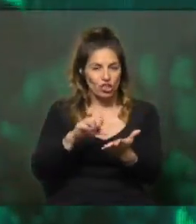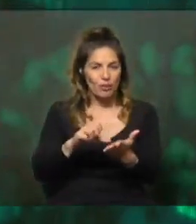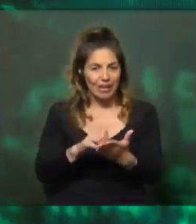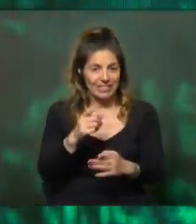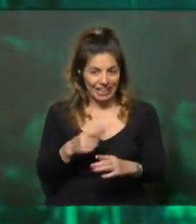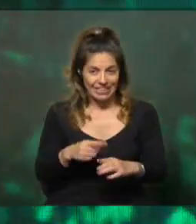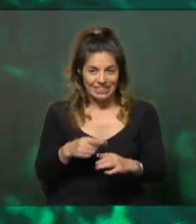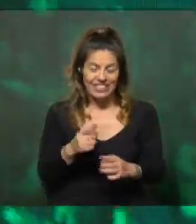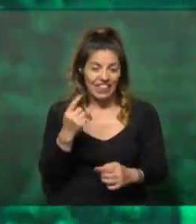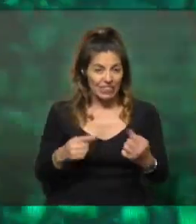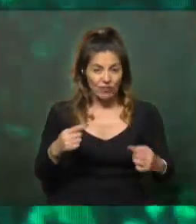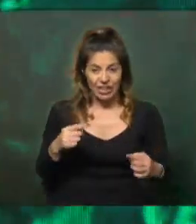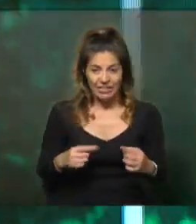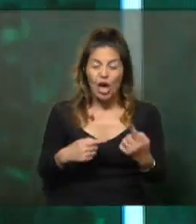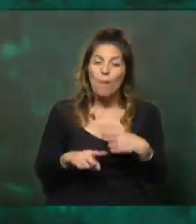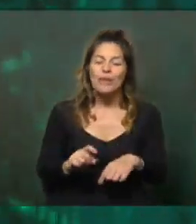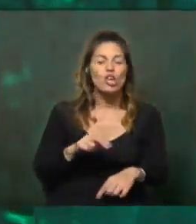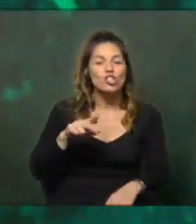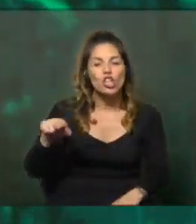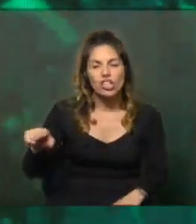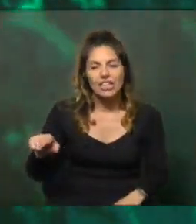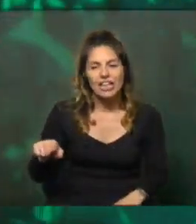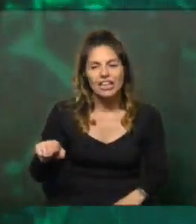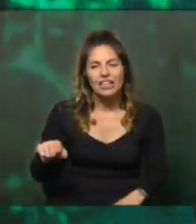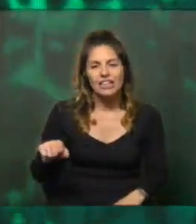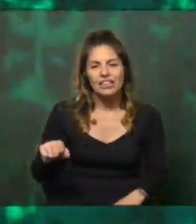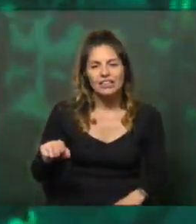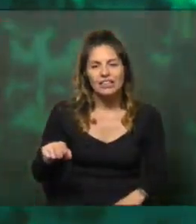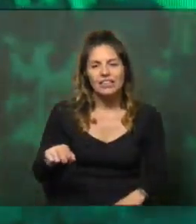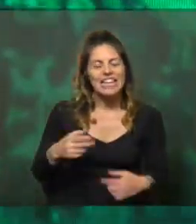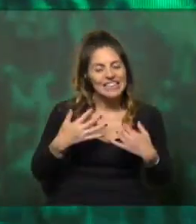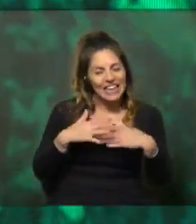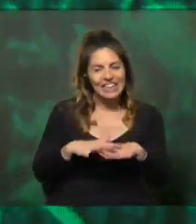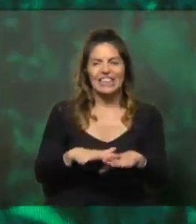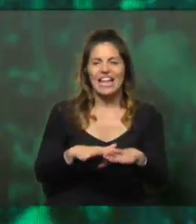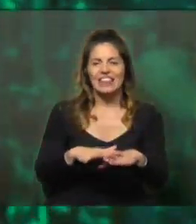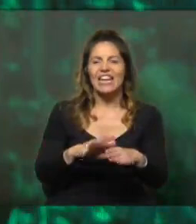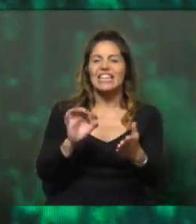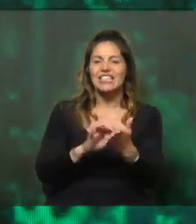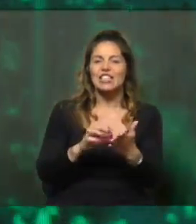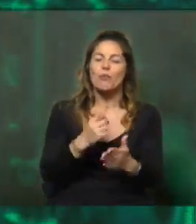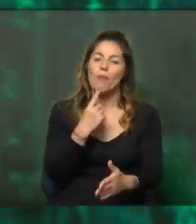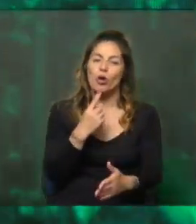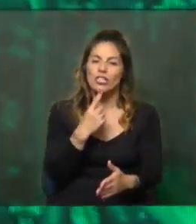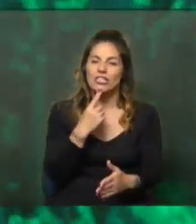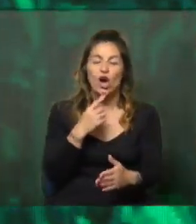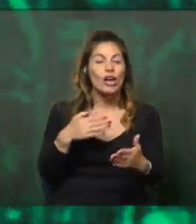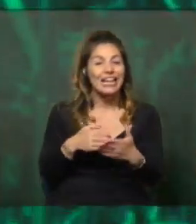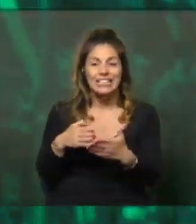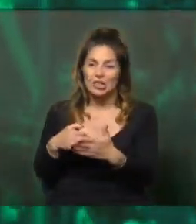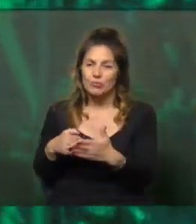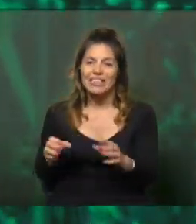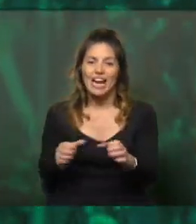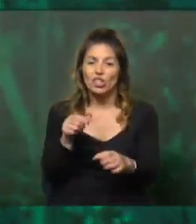eh diferencias pero sostener un grado de integridad dentro del sistema político que limite